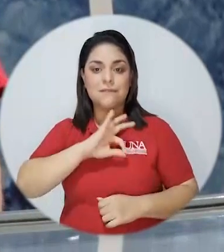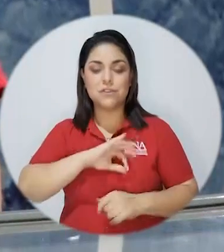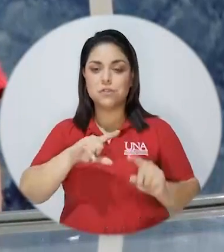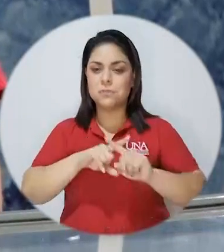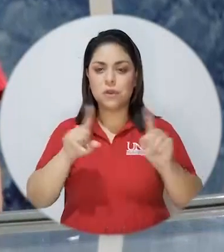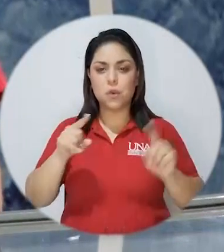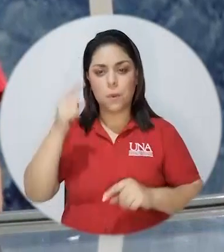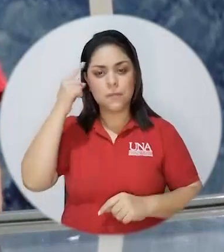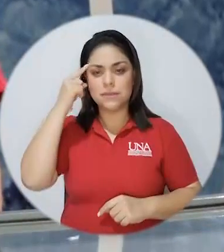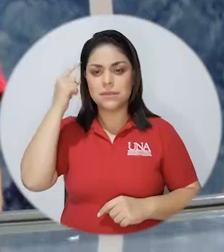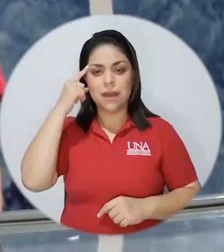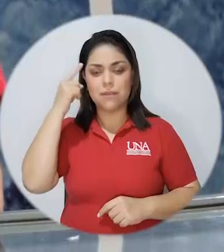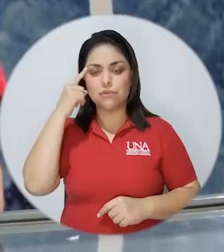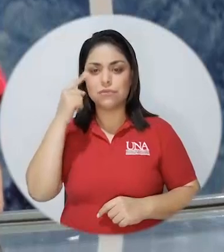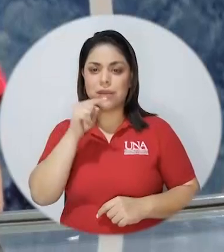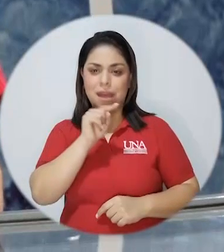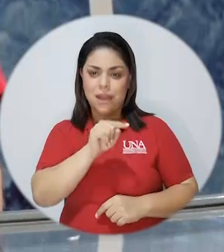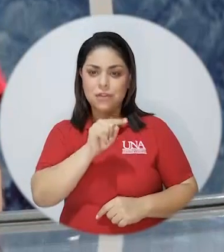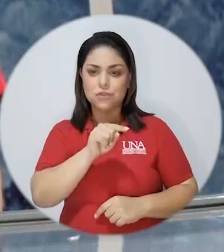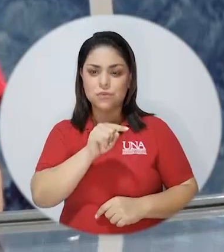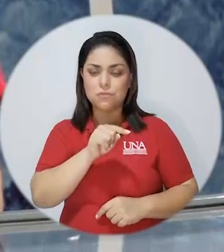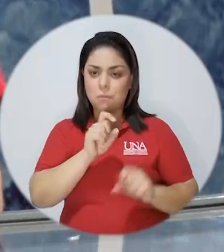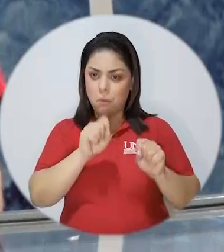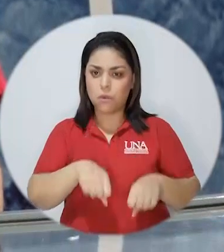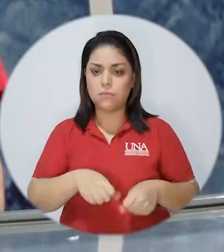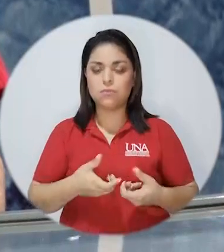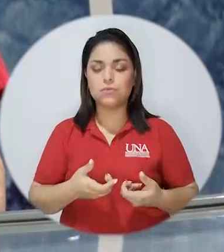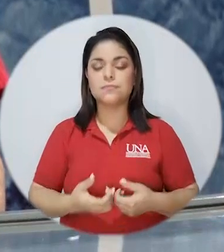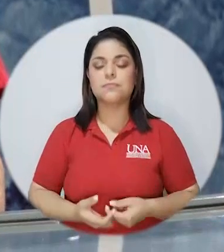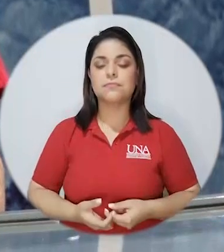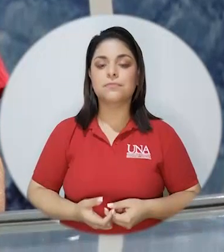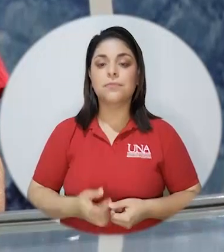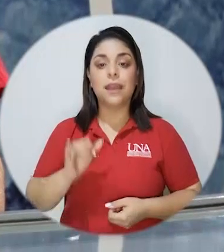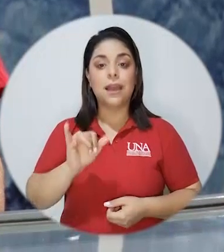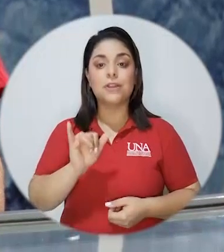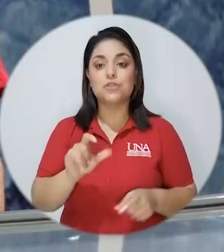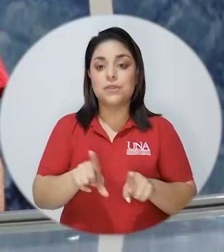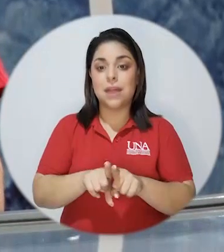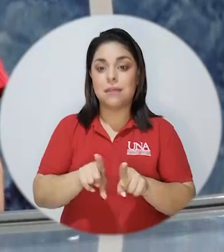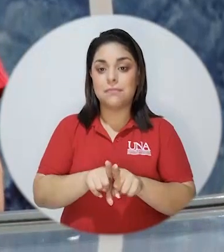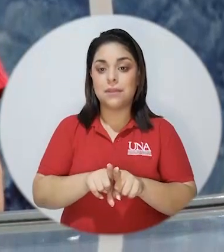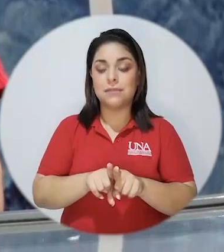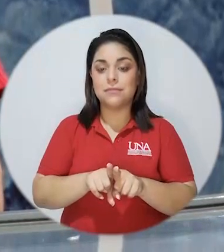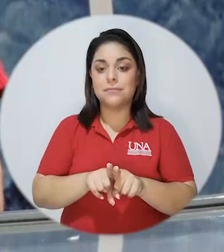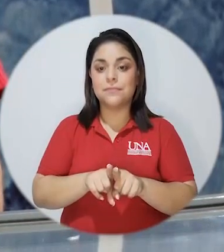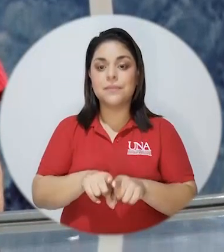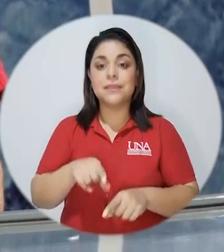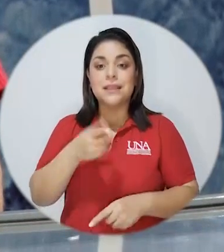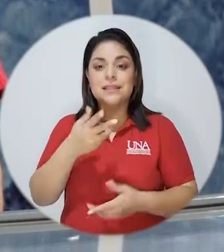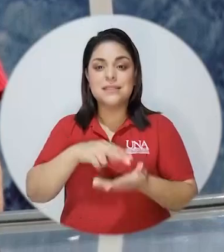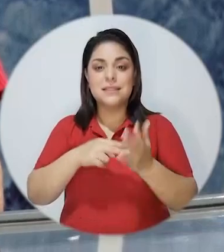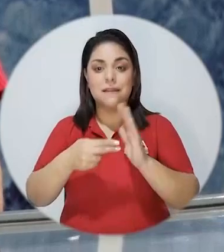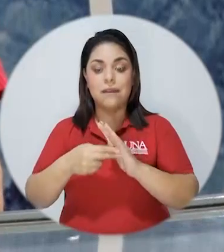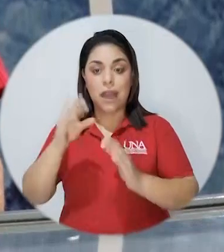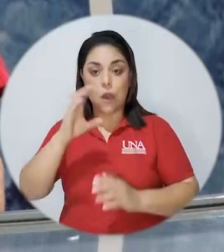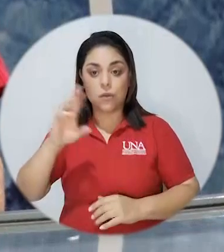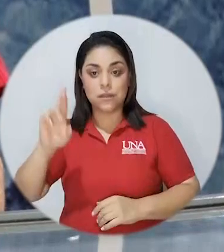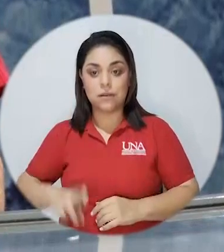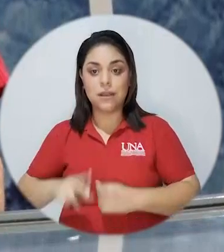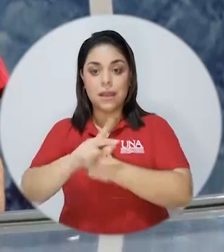nos creíamos que el teletrabajo podía ser algo que nosotros tuviéramos. Y también eso hacía que a nivel